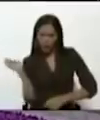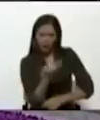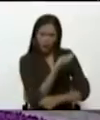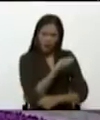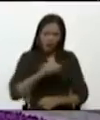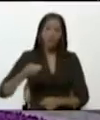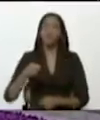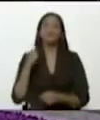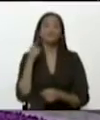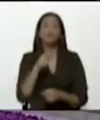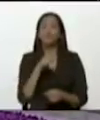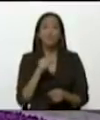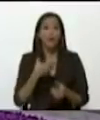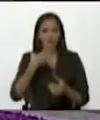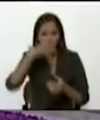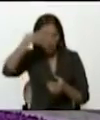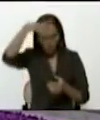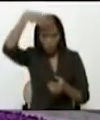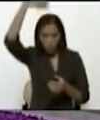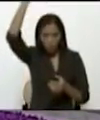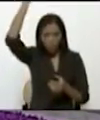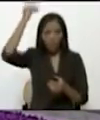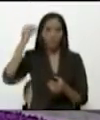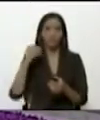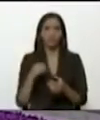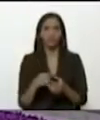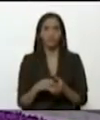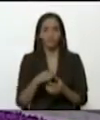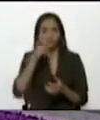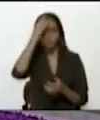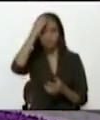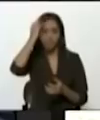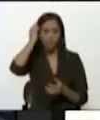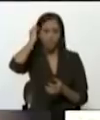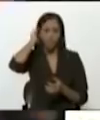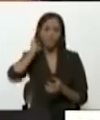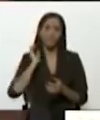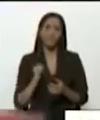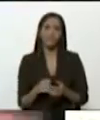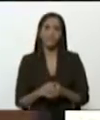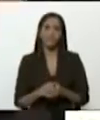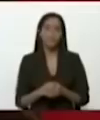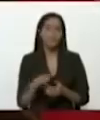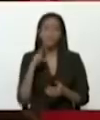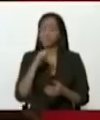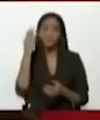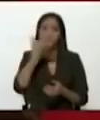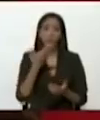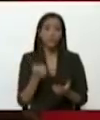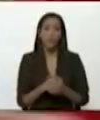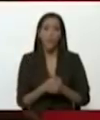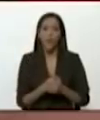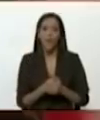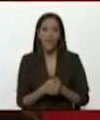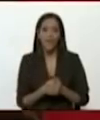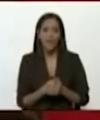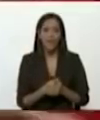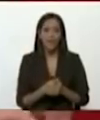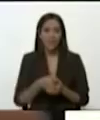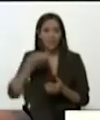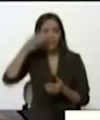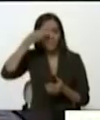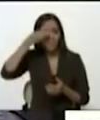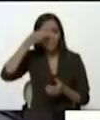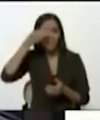Opus Dei. No eres de los rosacrucistas. Masón. No eres masón, hermano. Usted es un pelele en